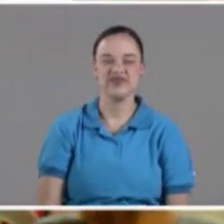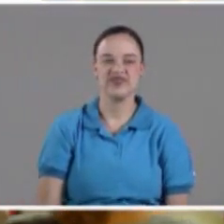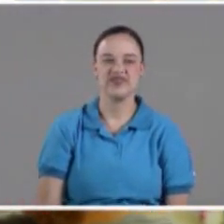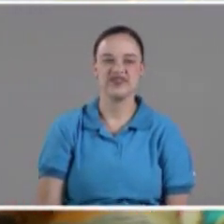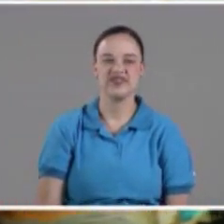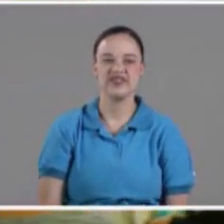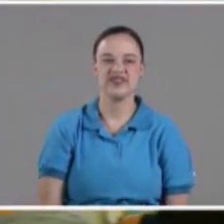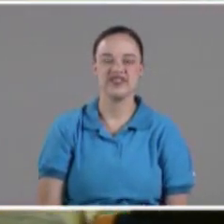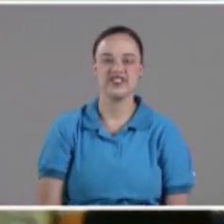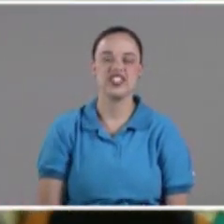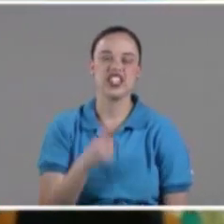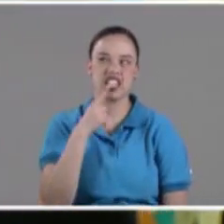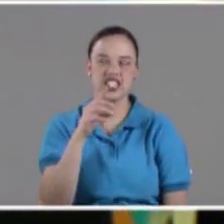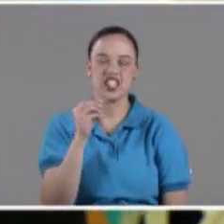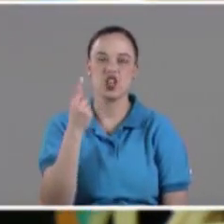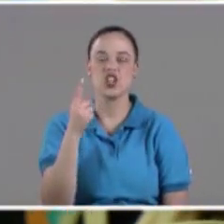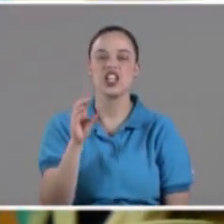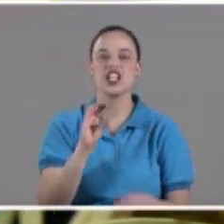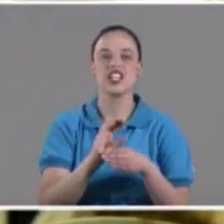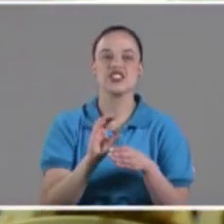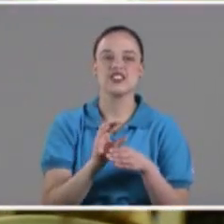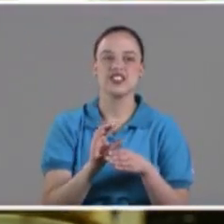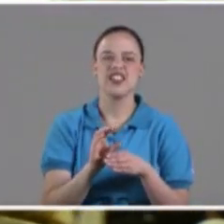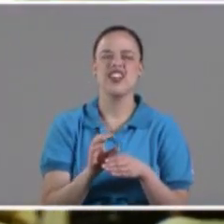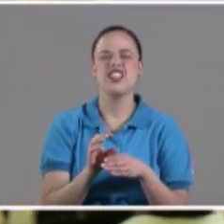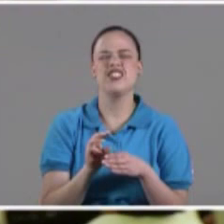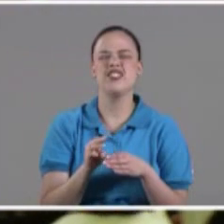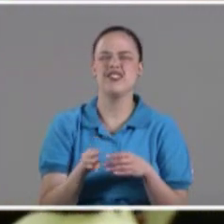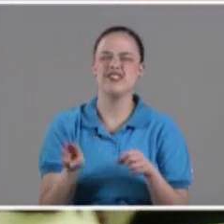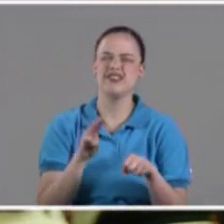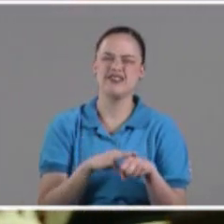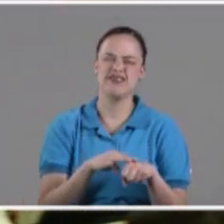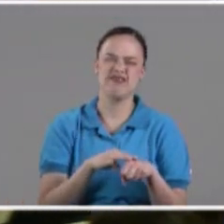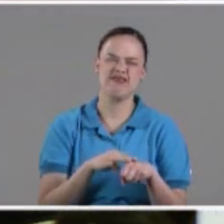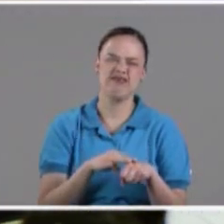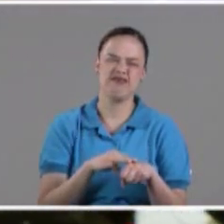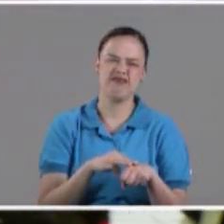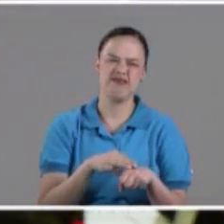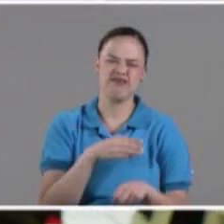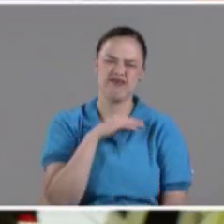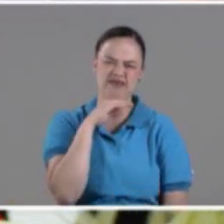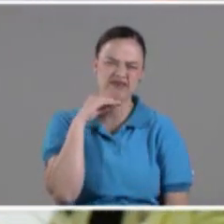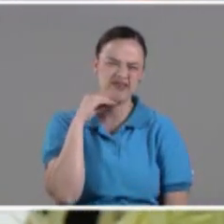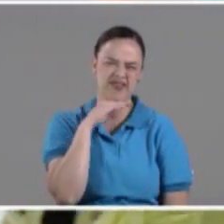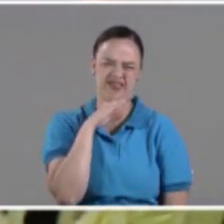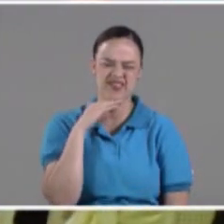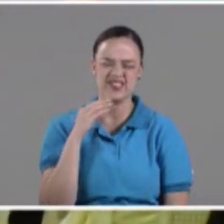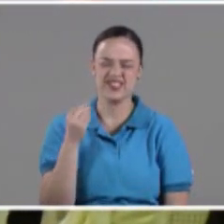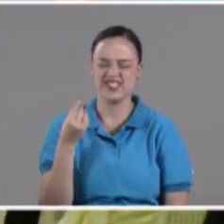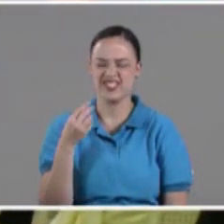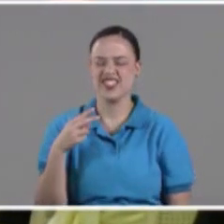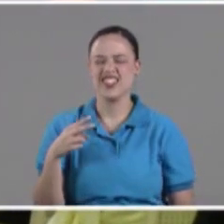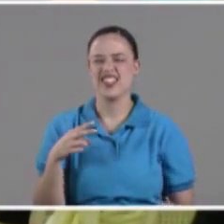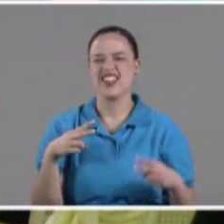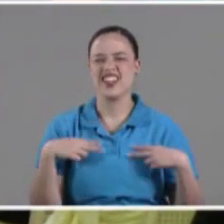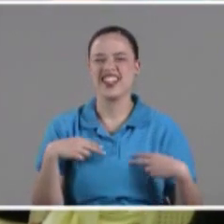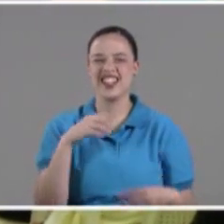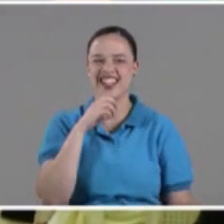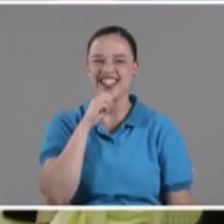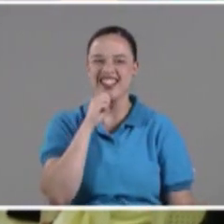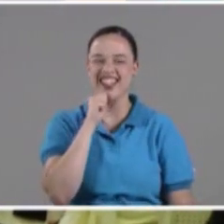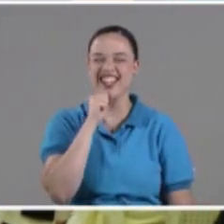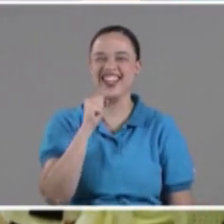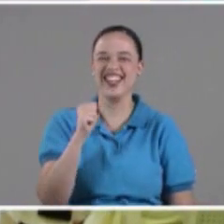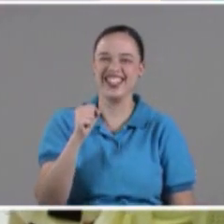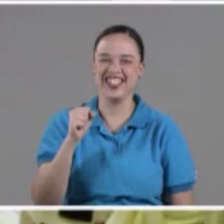entre paréntesis dicen que una de las cosas más yucas que hay es el celular la gente lo